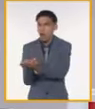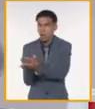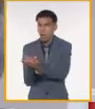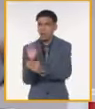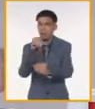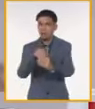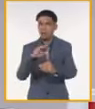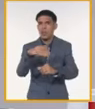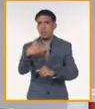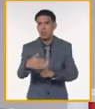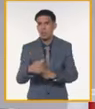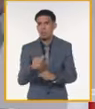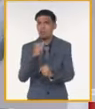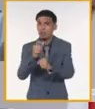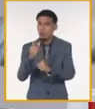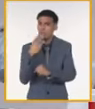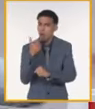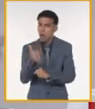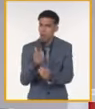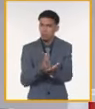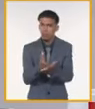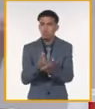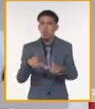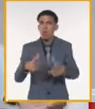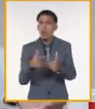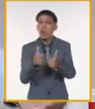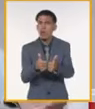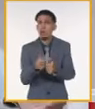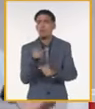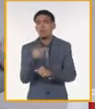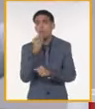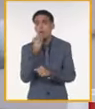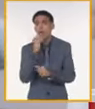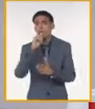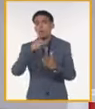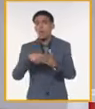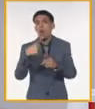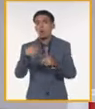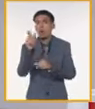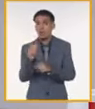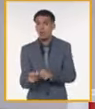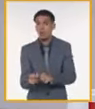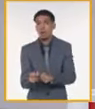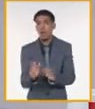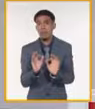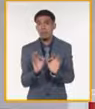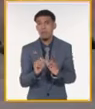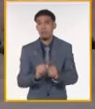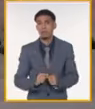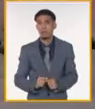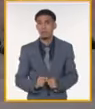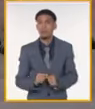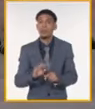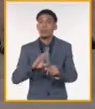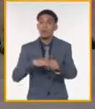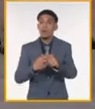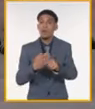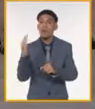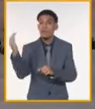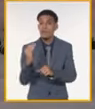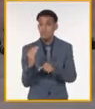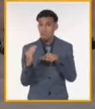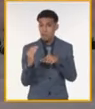y son trabajadores buenos trabajadores Pues contrata a otra persona por esa trabajadora y a su a su regreso se